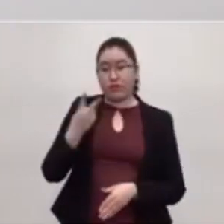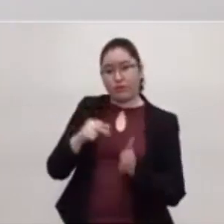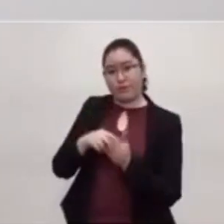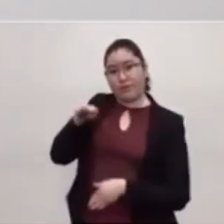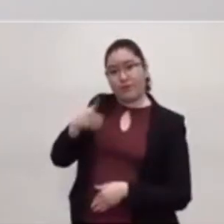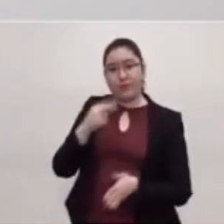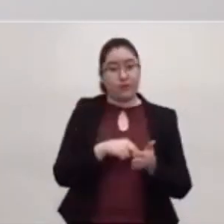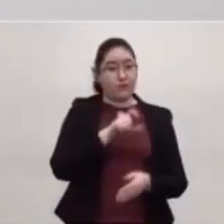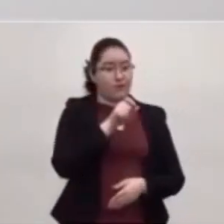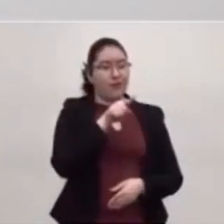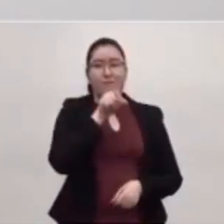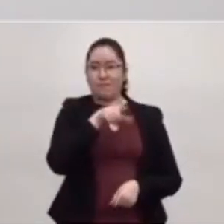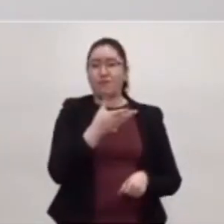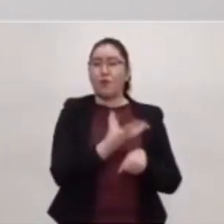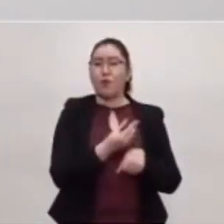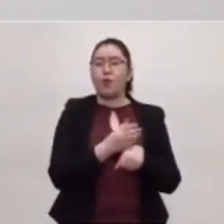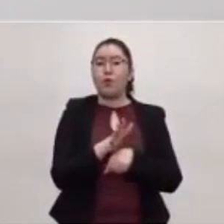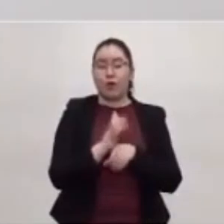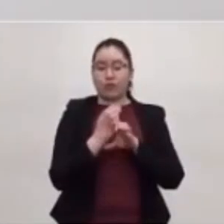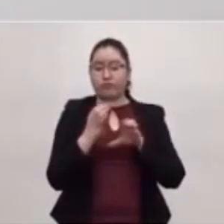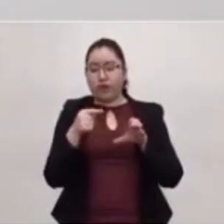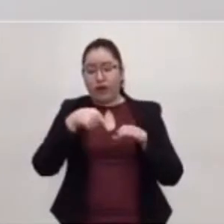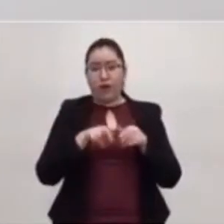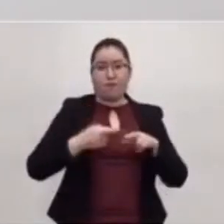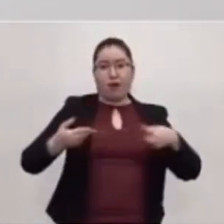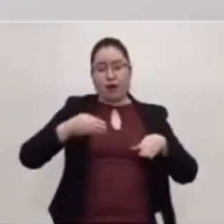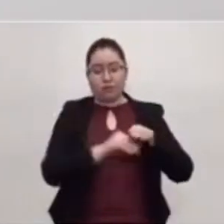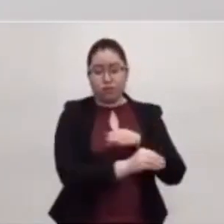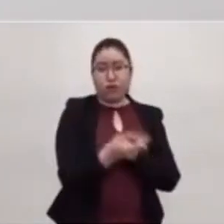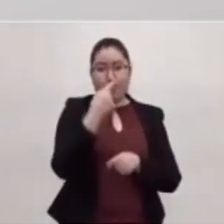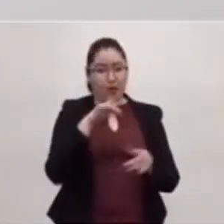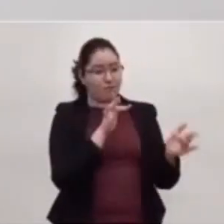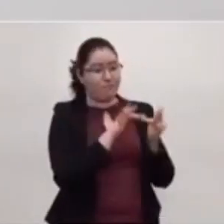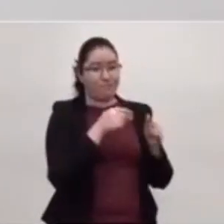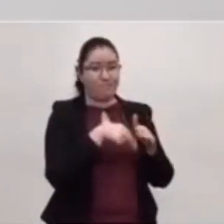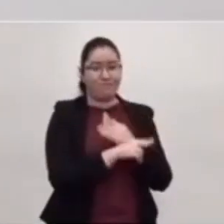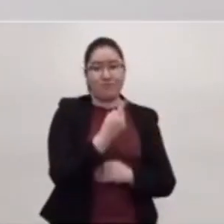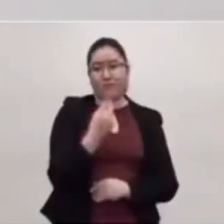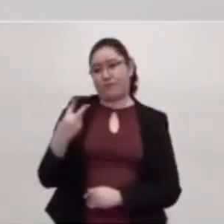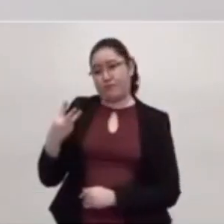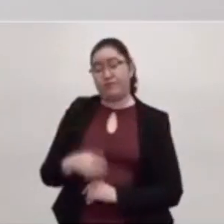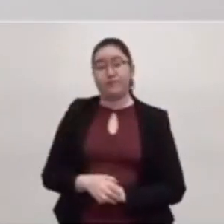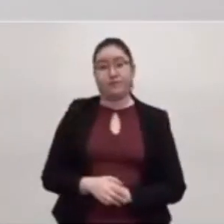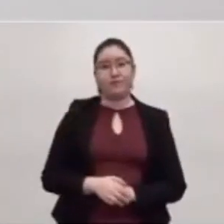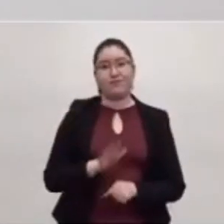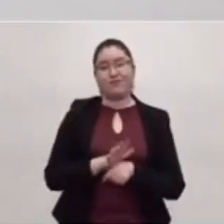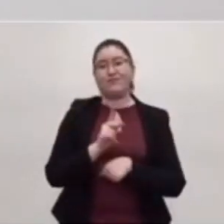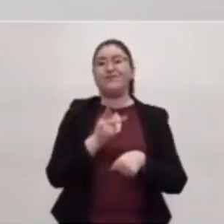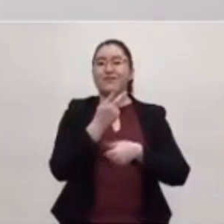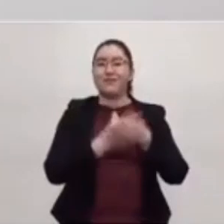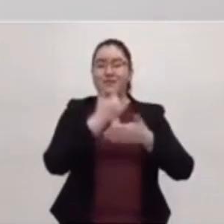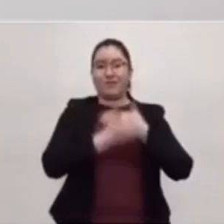se hizo este túnel tan importante para poder colocar todos los cables del metro para dirigirse a la línea 1, particularmente la 2 y la 3, que es este proyecto de buen